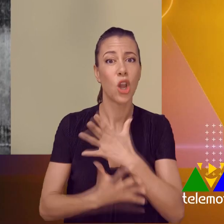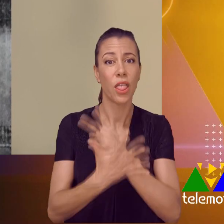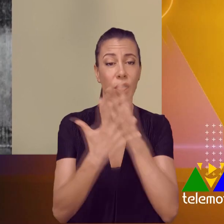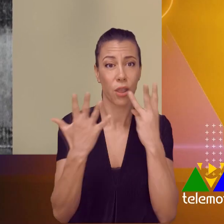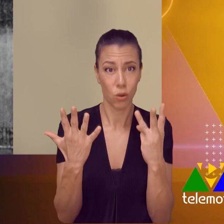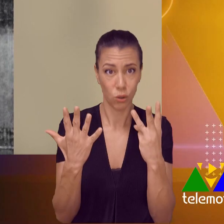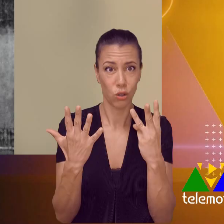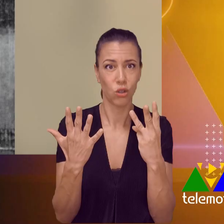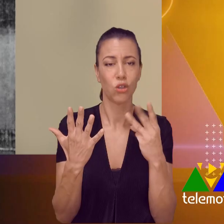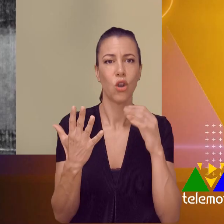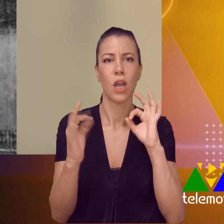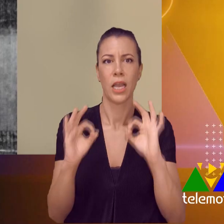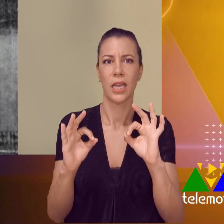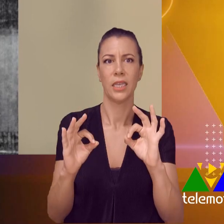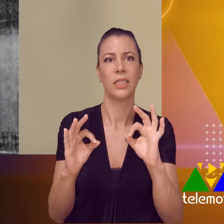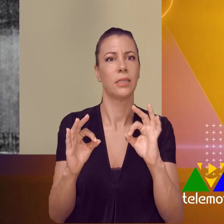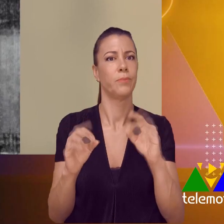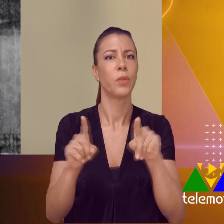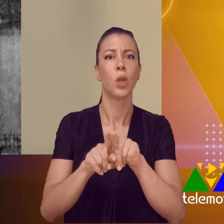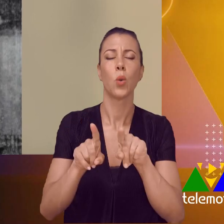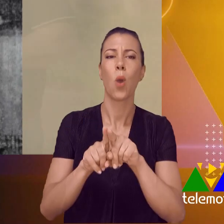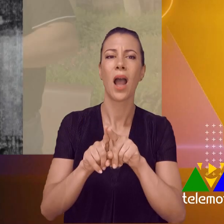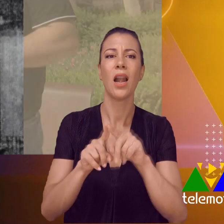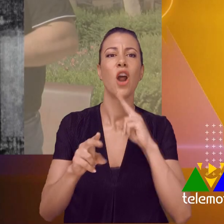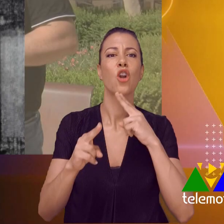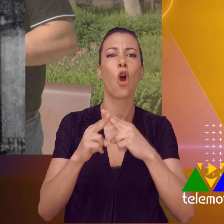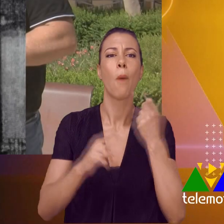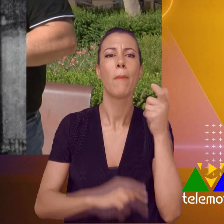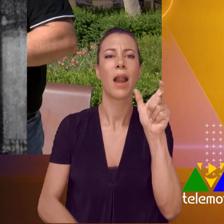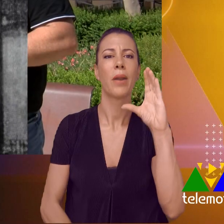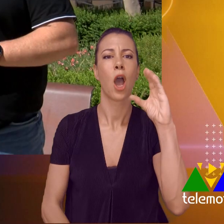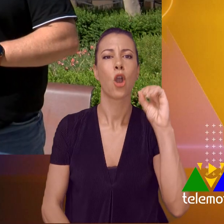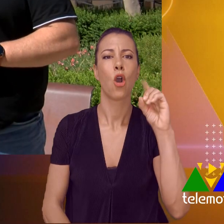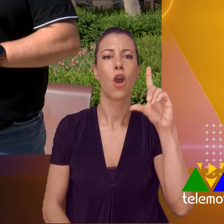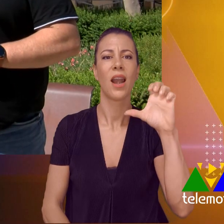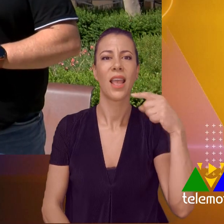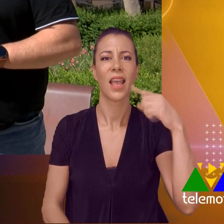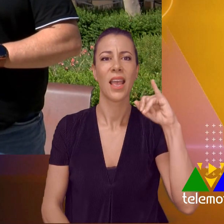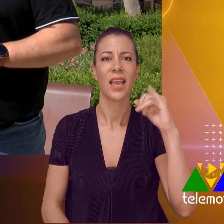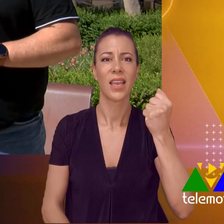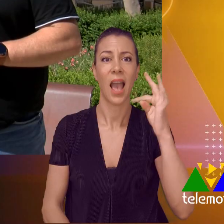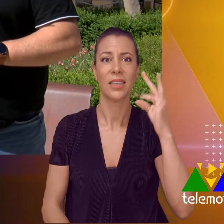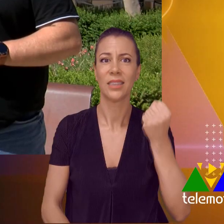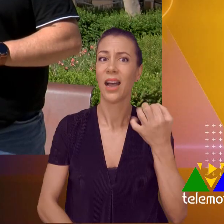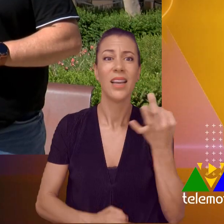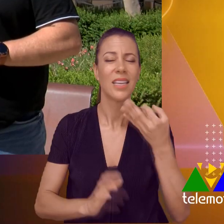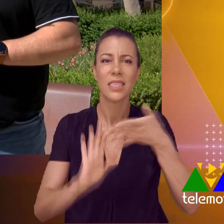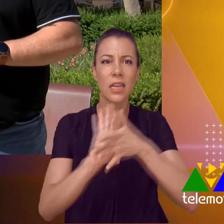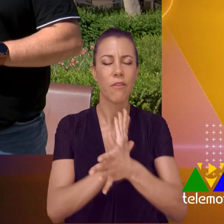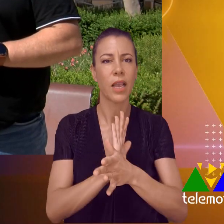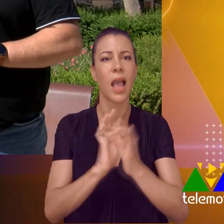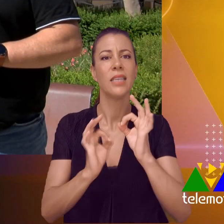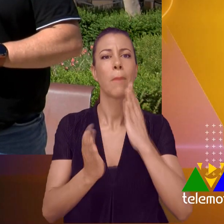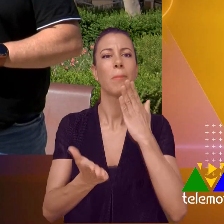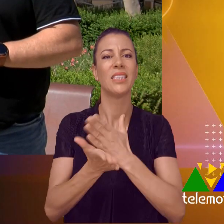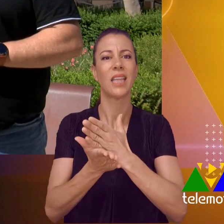XVIII se convierte en colegiata gracias es una dignidad que se le da a la iglesia, ¿no? En